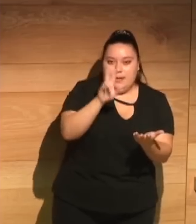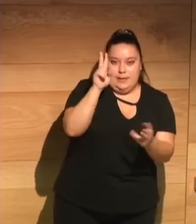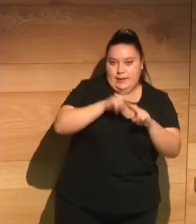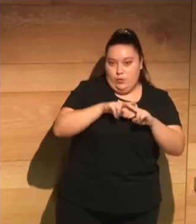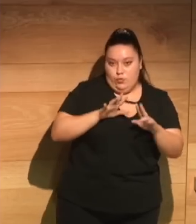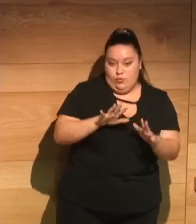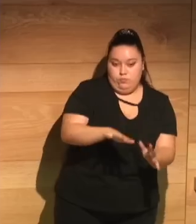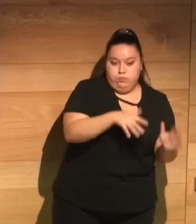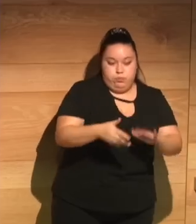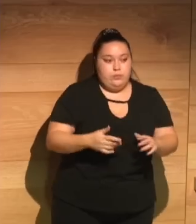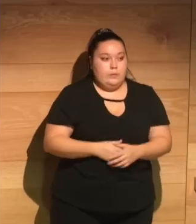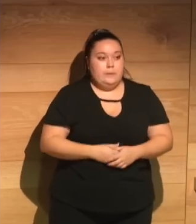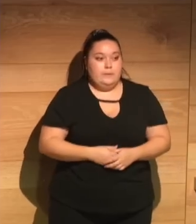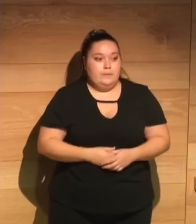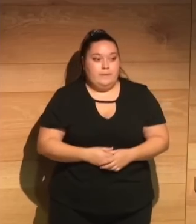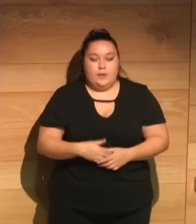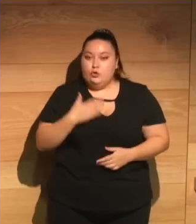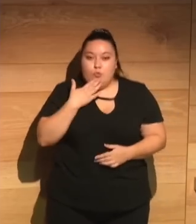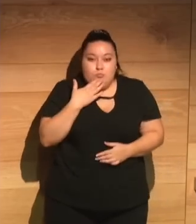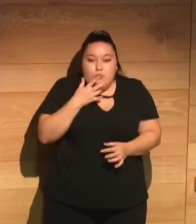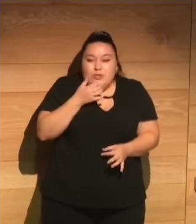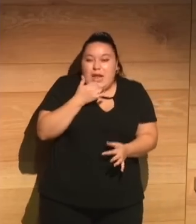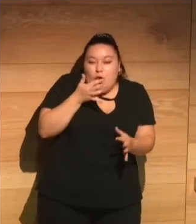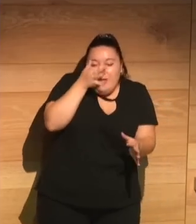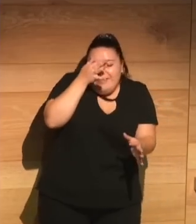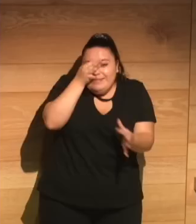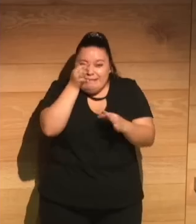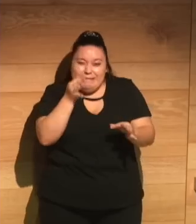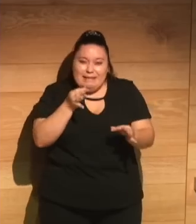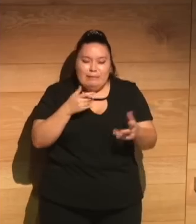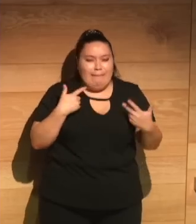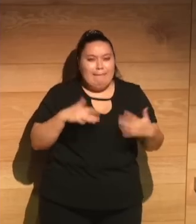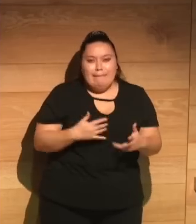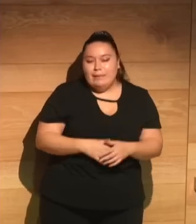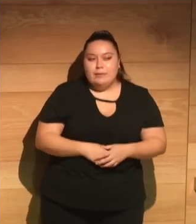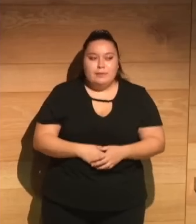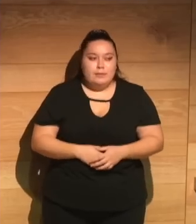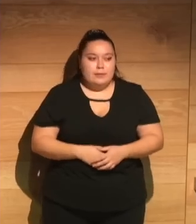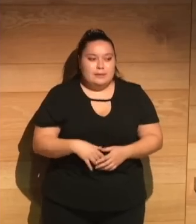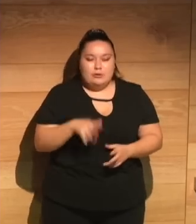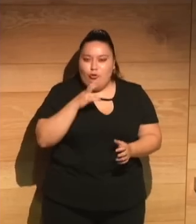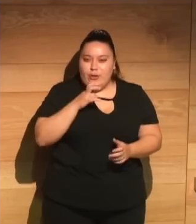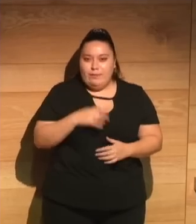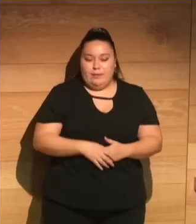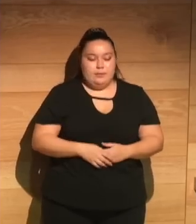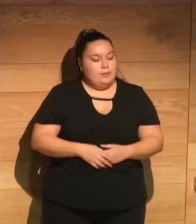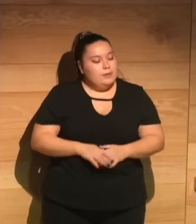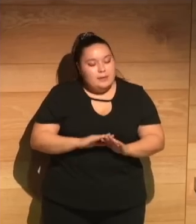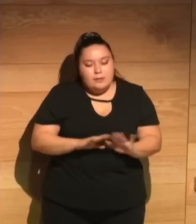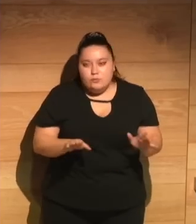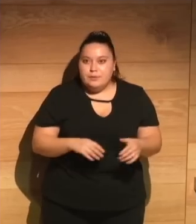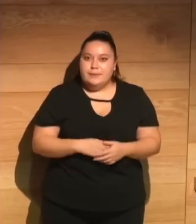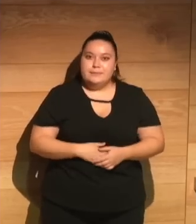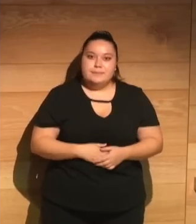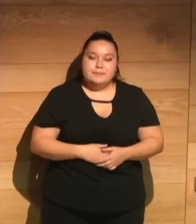Es de una eficacia. Como el lenguado, que tiene es cirugía. Un punto y lo es, pillas. Eso es. Es que es lo que yo pensaba. Es que es tal cual. Más que el gallo. El lenguado es el lenguado. El lenguado es lo